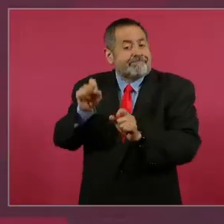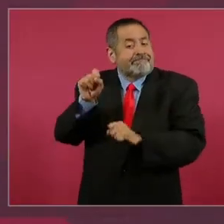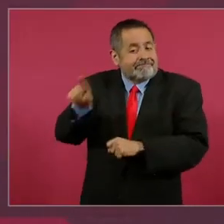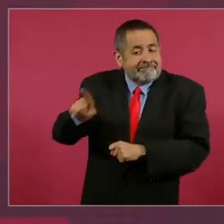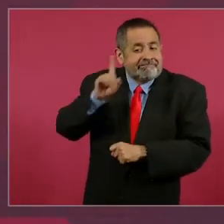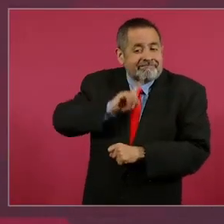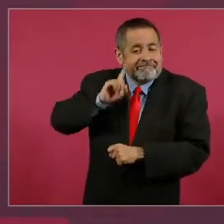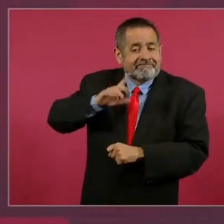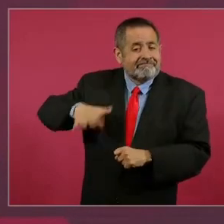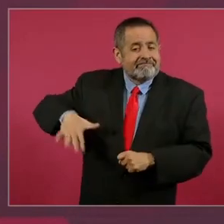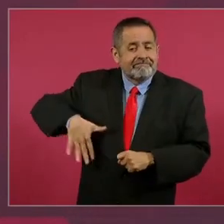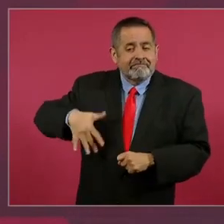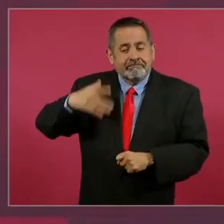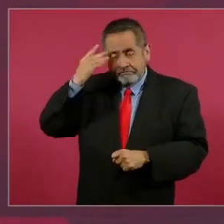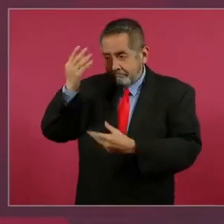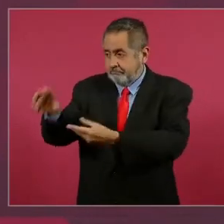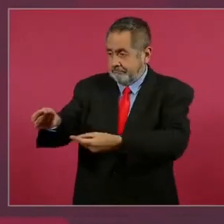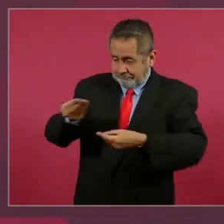señora había entregado,